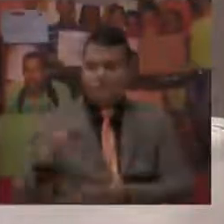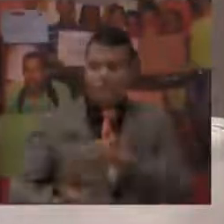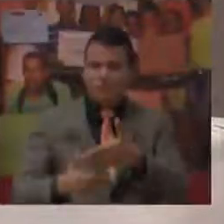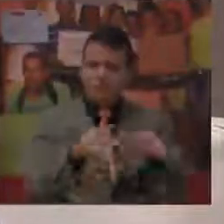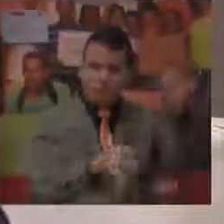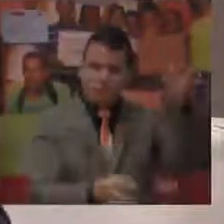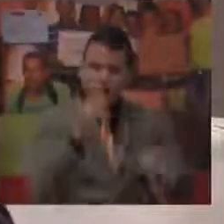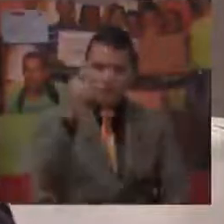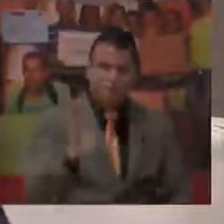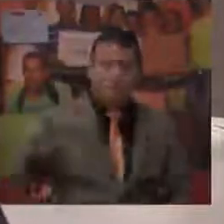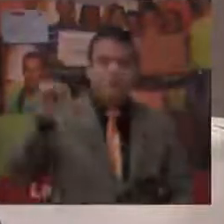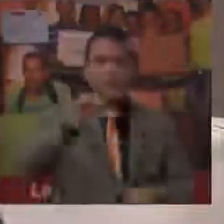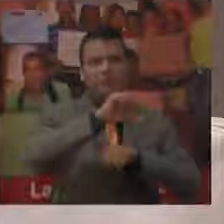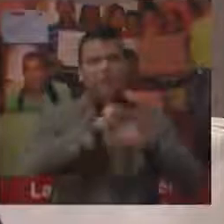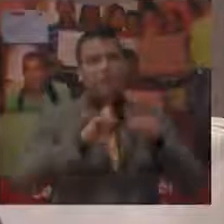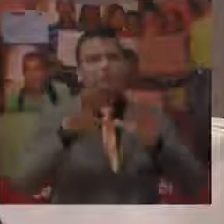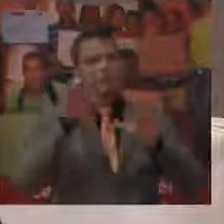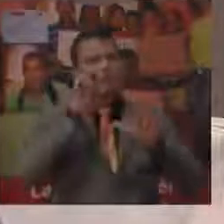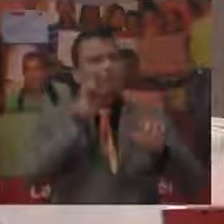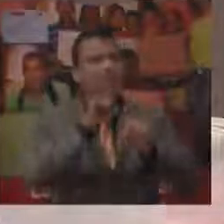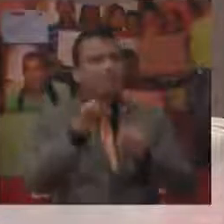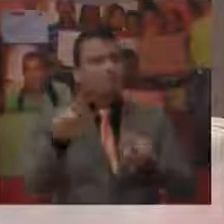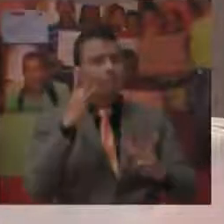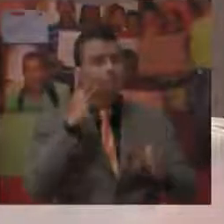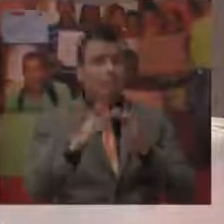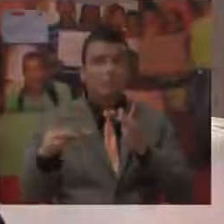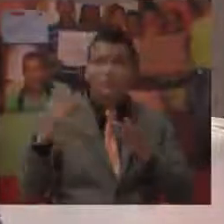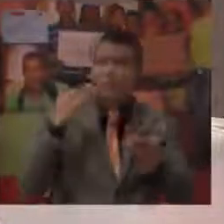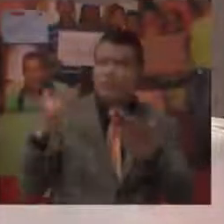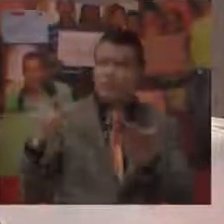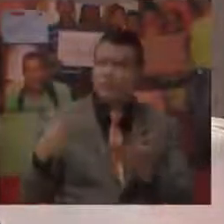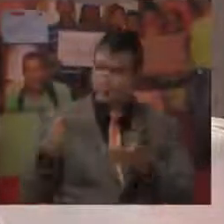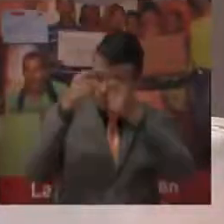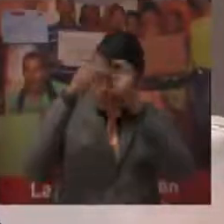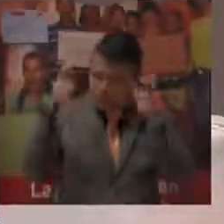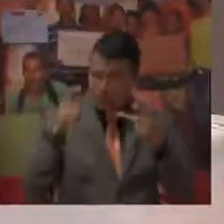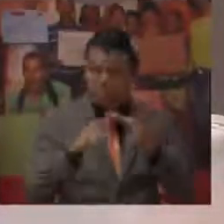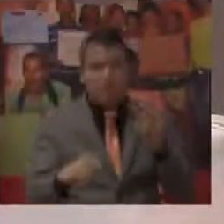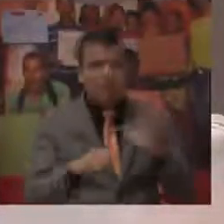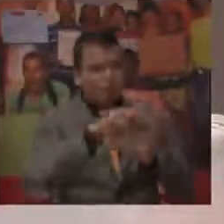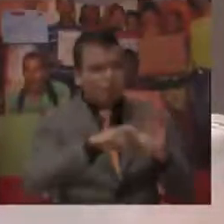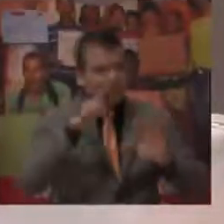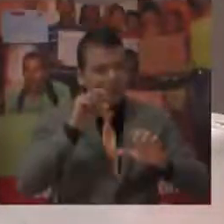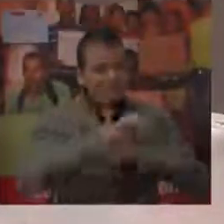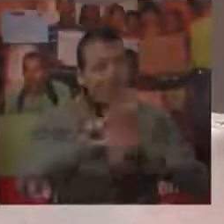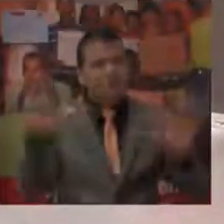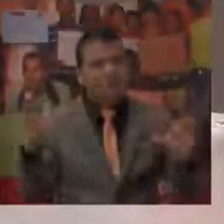justicia transicional: confianza legítima en el Estado y seguridad jurídica.